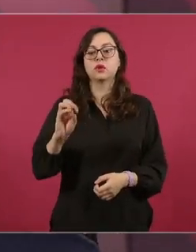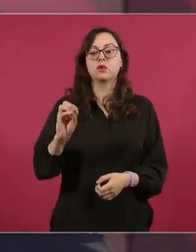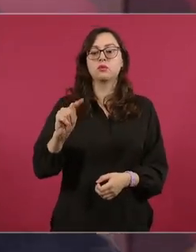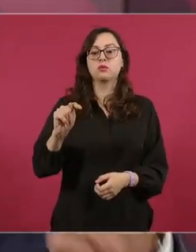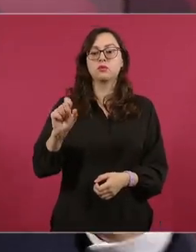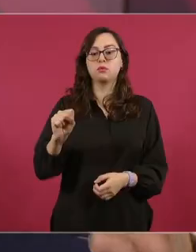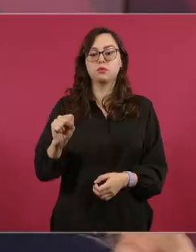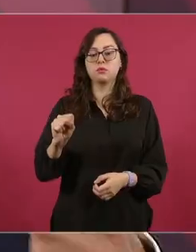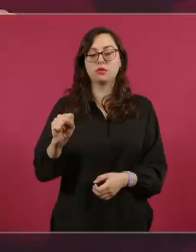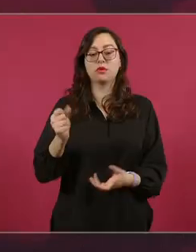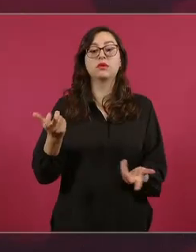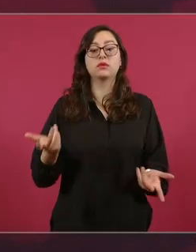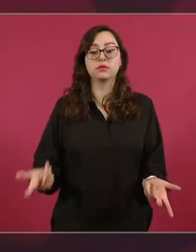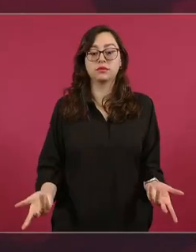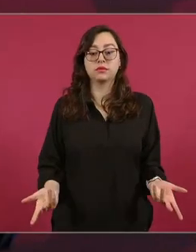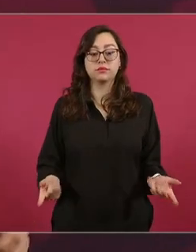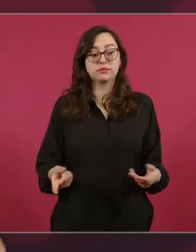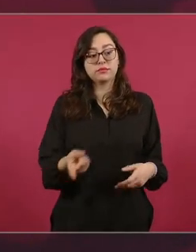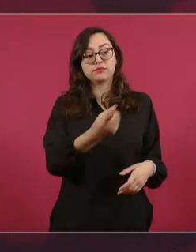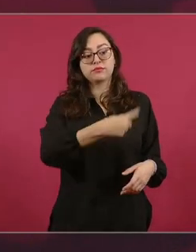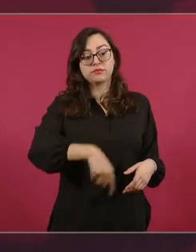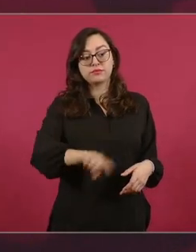y con dinero